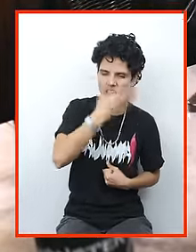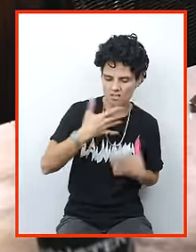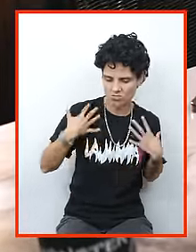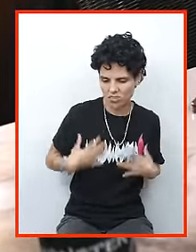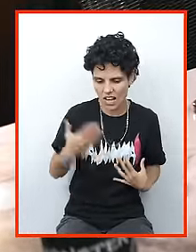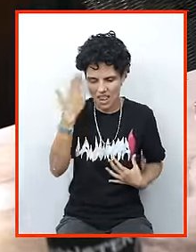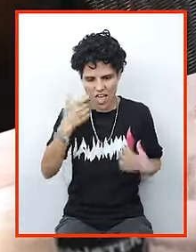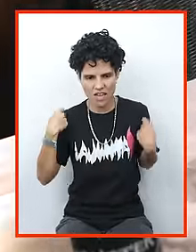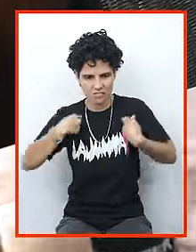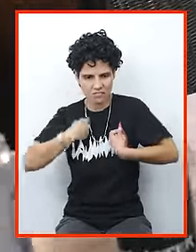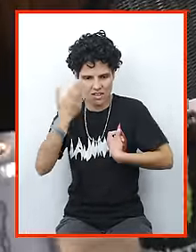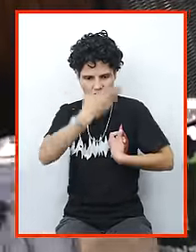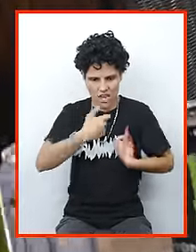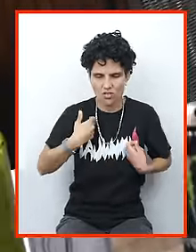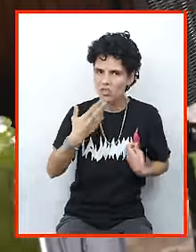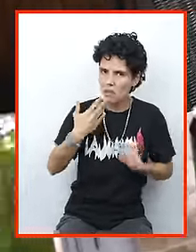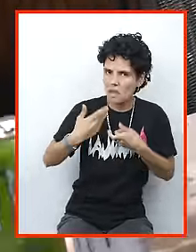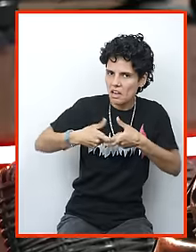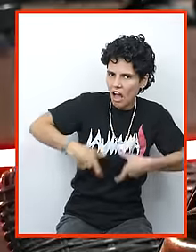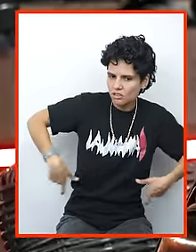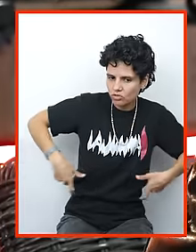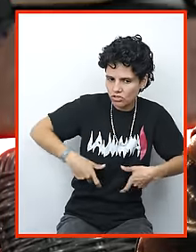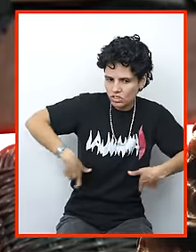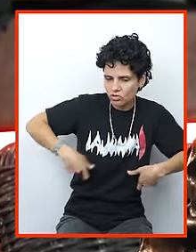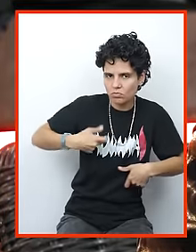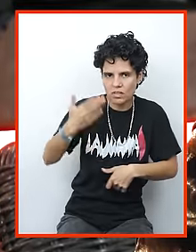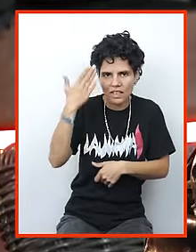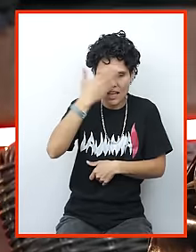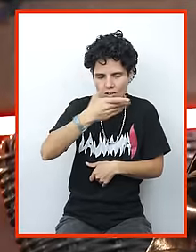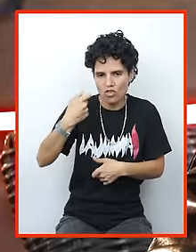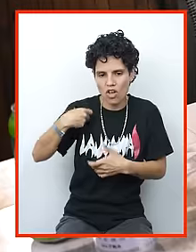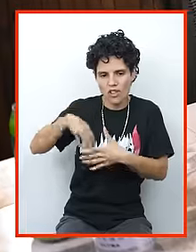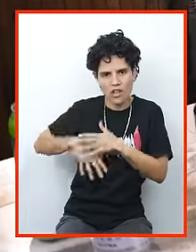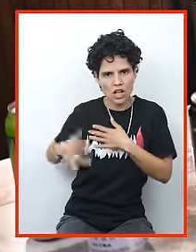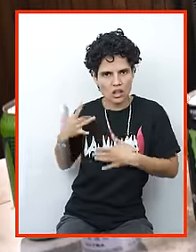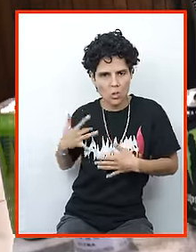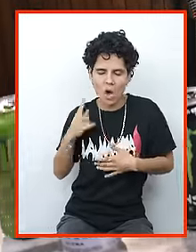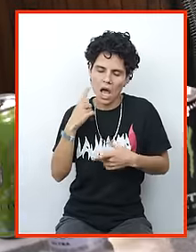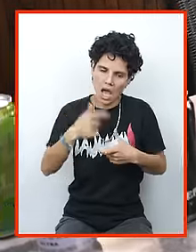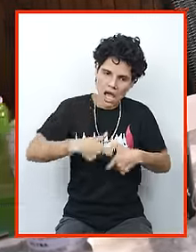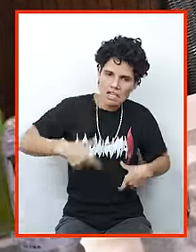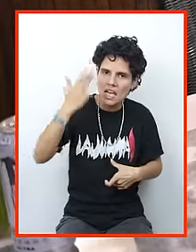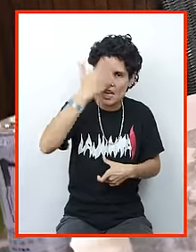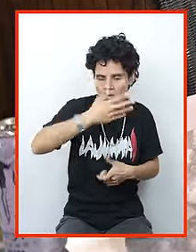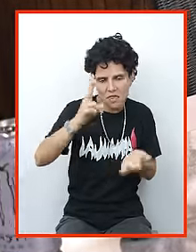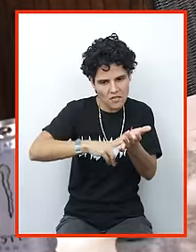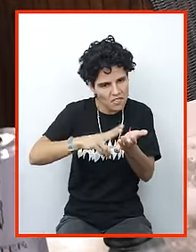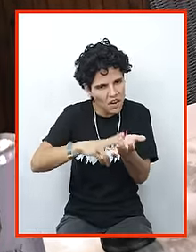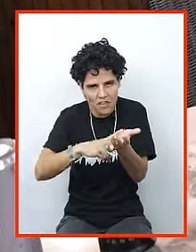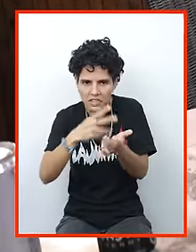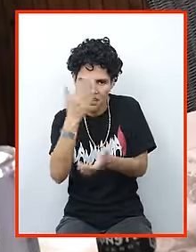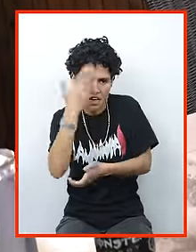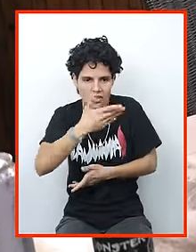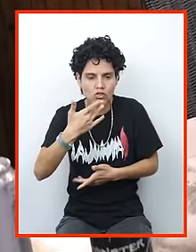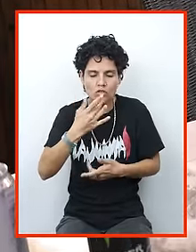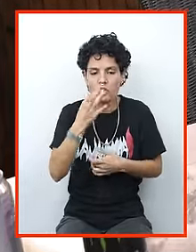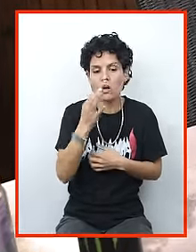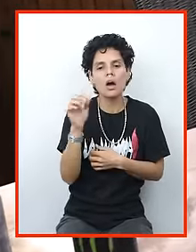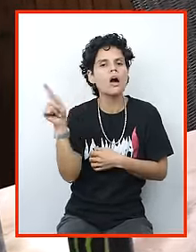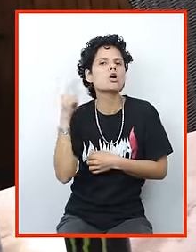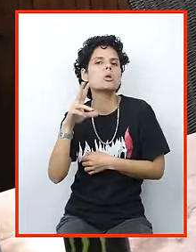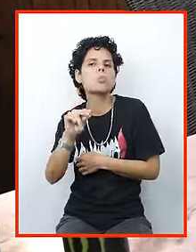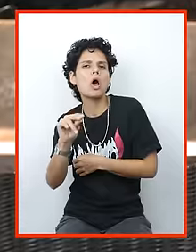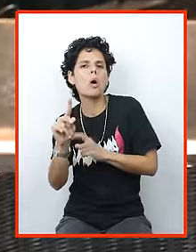negra, calzoncillo negro, hermano. Porque todo, porque no tiene, no es necesario. No. Es que uno tiene que ser real. Uno tiene que ser real. No, ah, ¿dónde gracias, vas a pero...